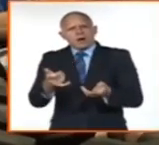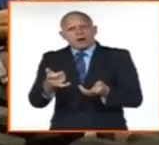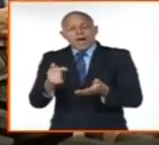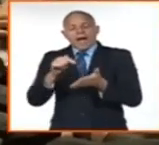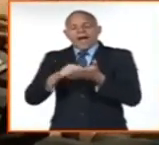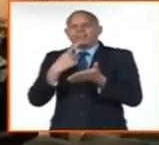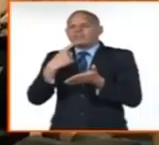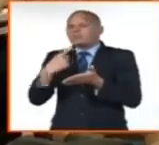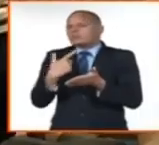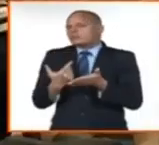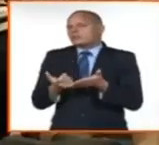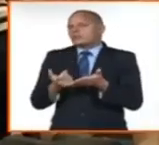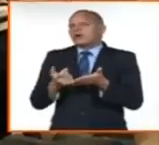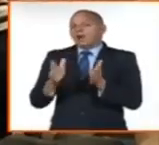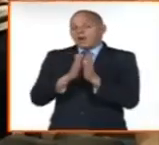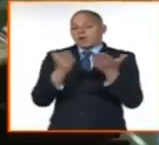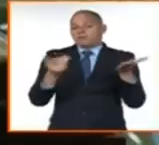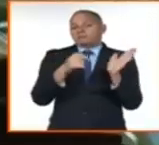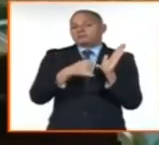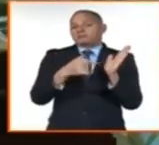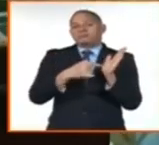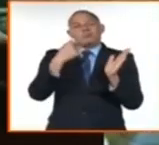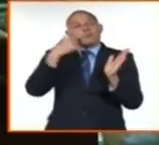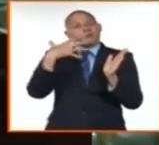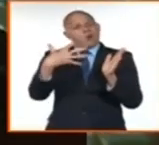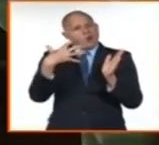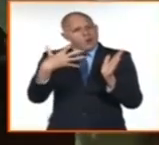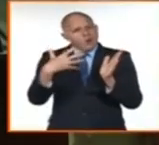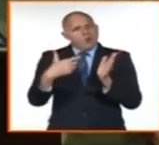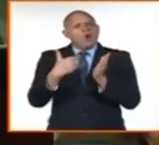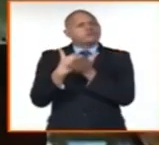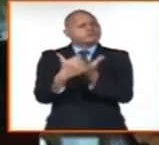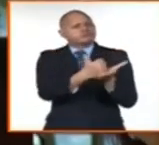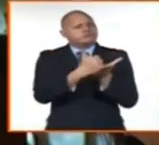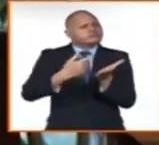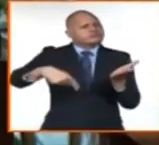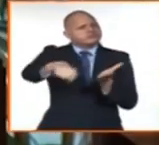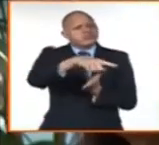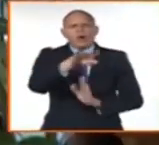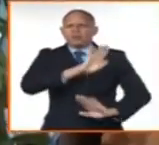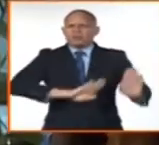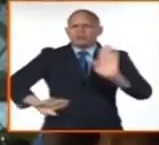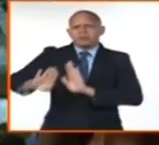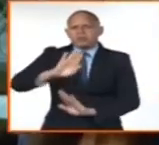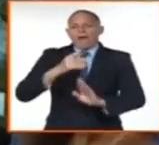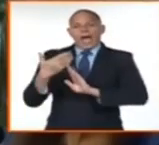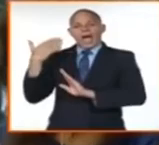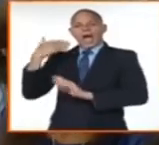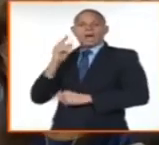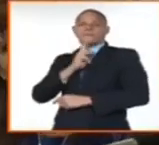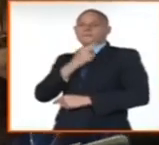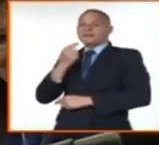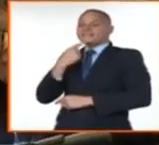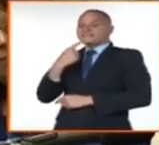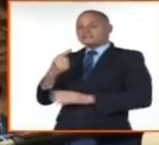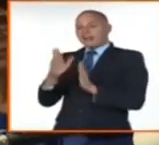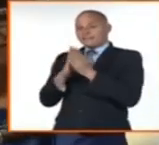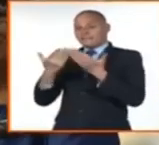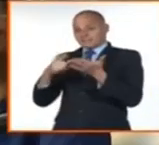prensa. Entre otras cosas, Martí postuló cómo la prensa tenía que defender en la República que él estaba aspirando en aquel momento, con la guerra que